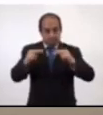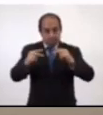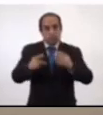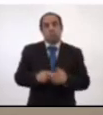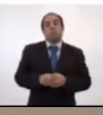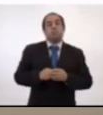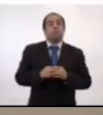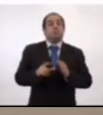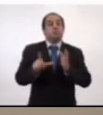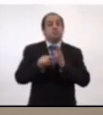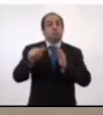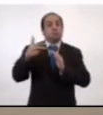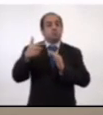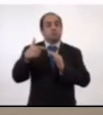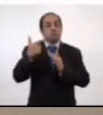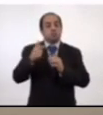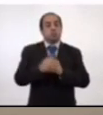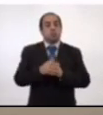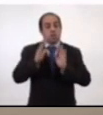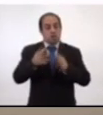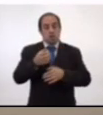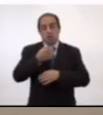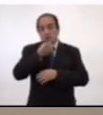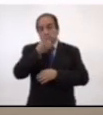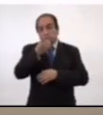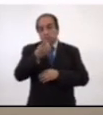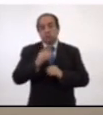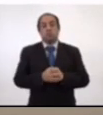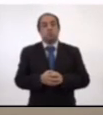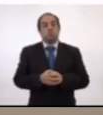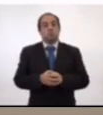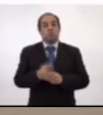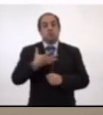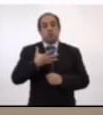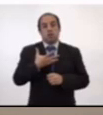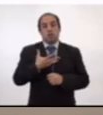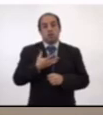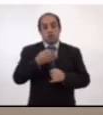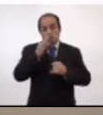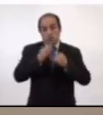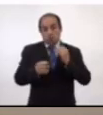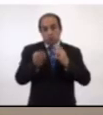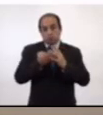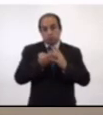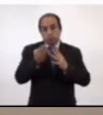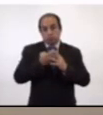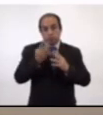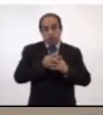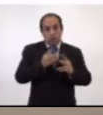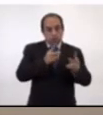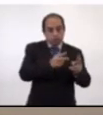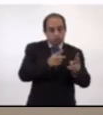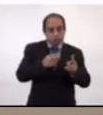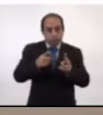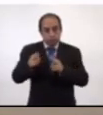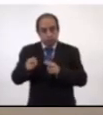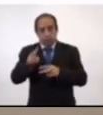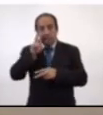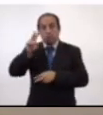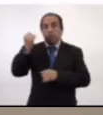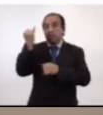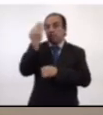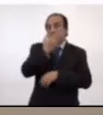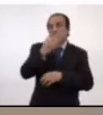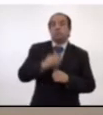12, como ya se mencionó, ya estamos en la última etapa de seccionamiento. Como pueden ver en las